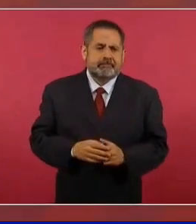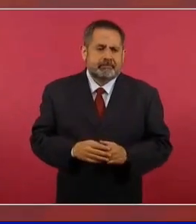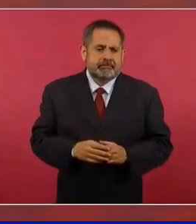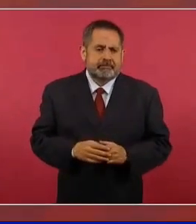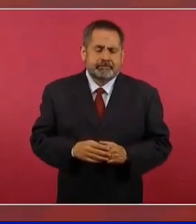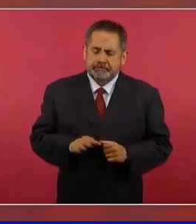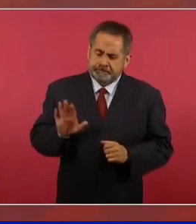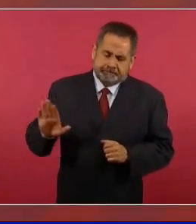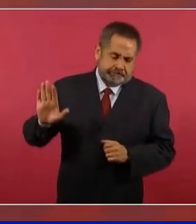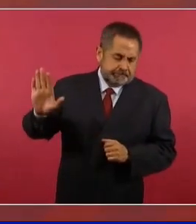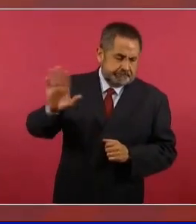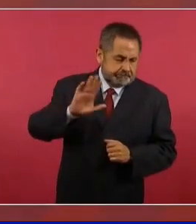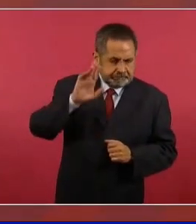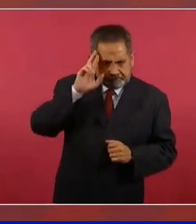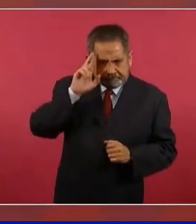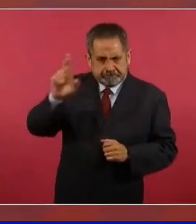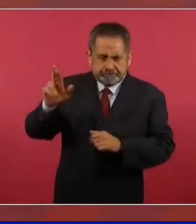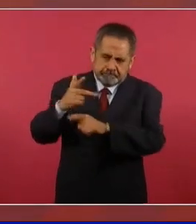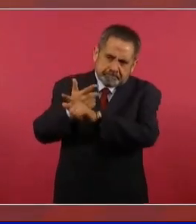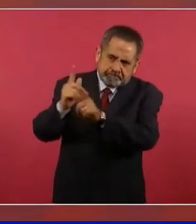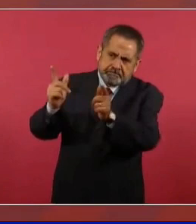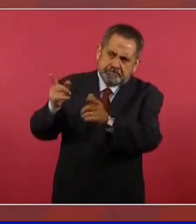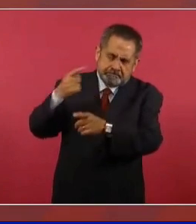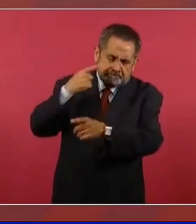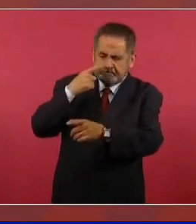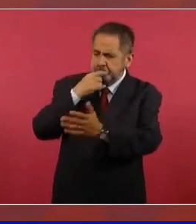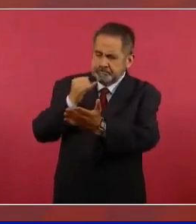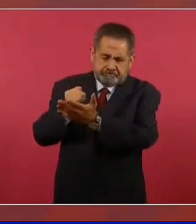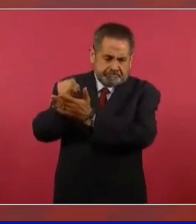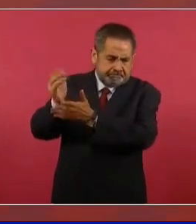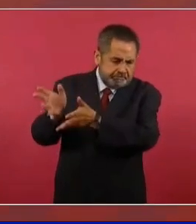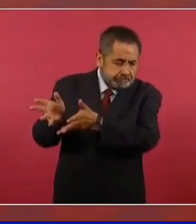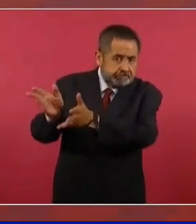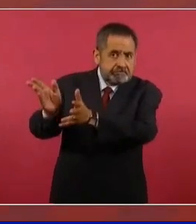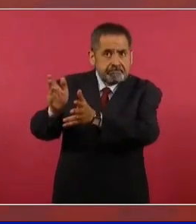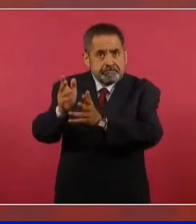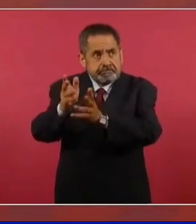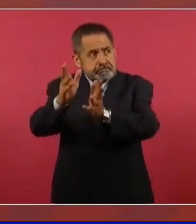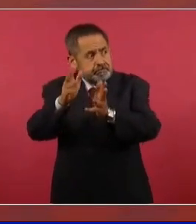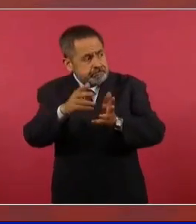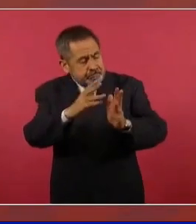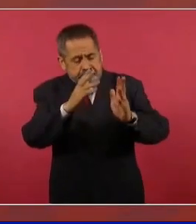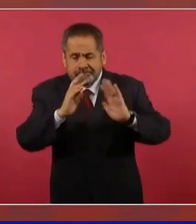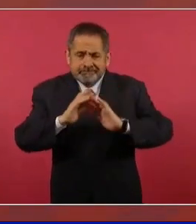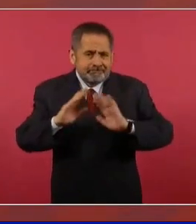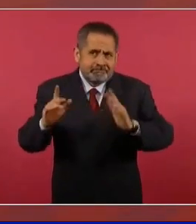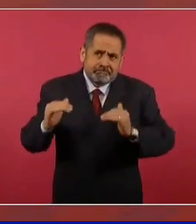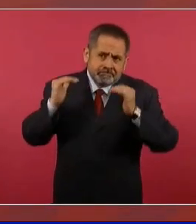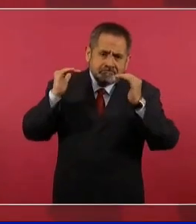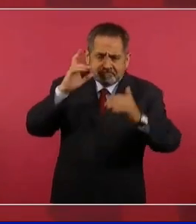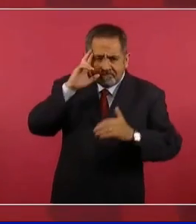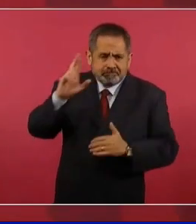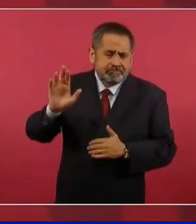debe ser libre, independiente, soberano.